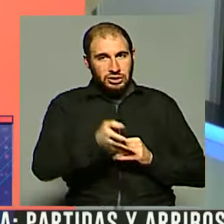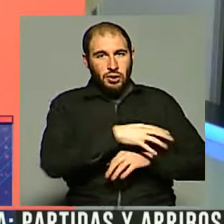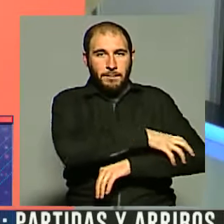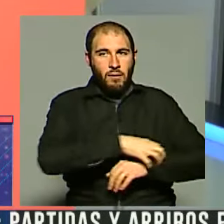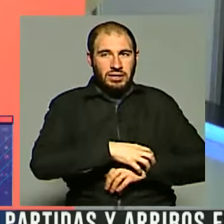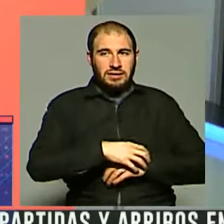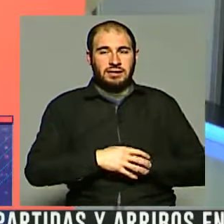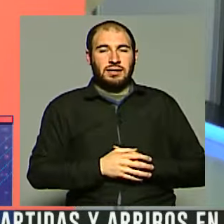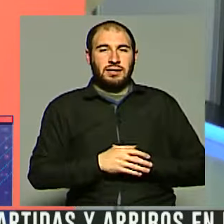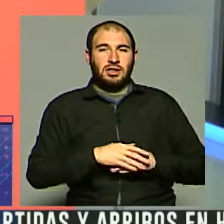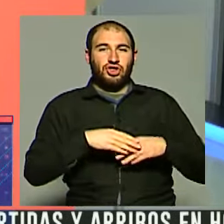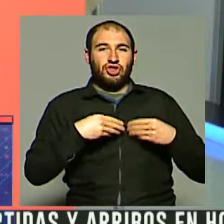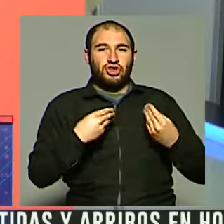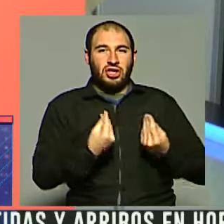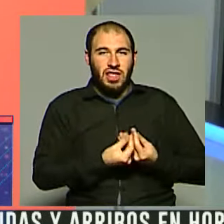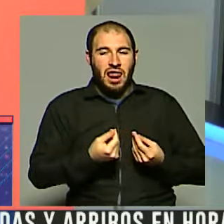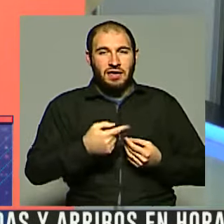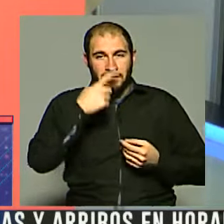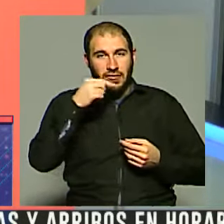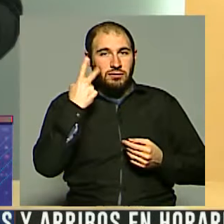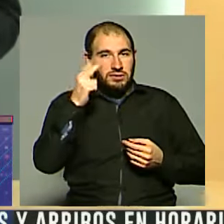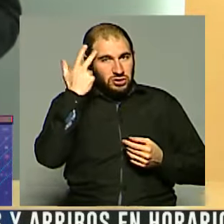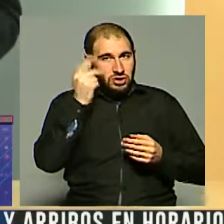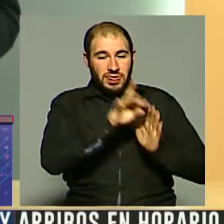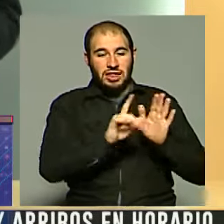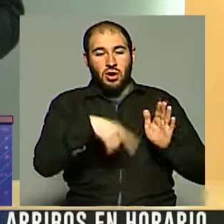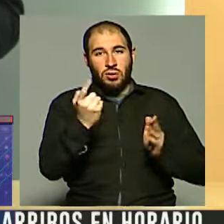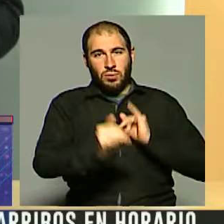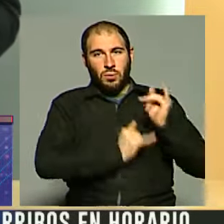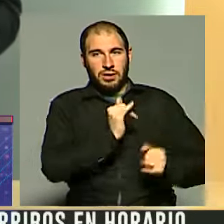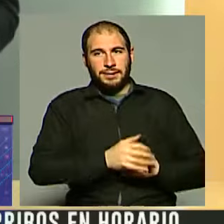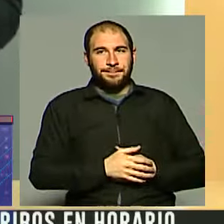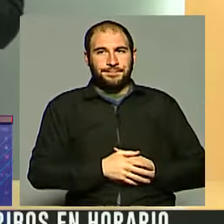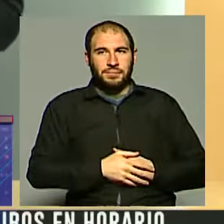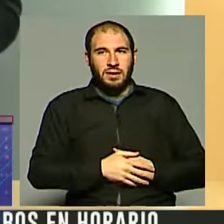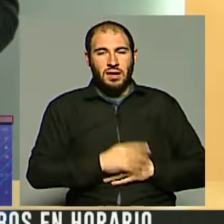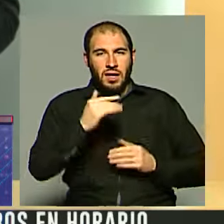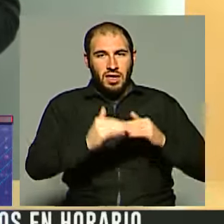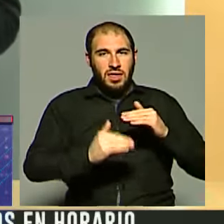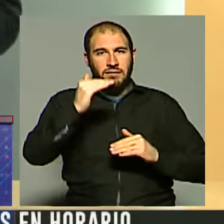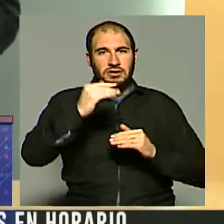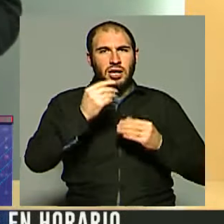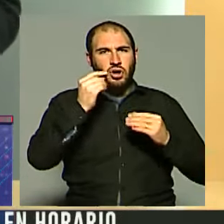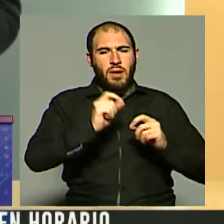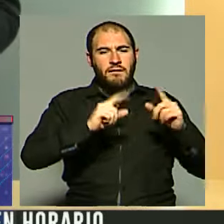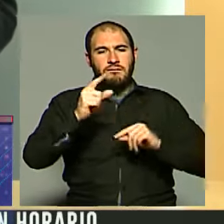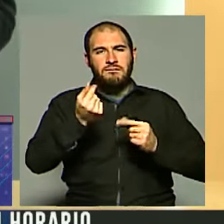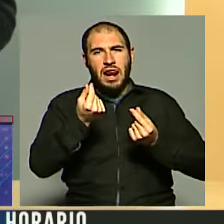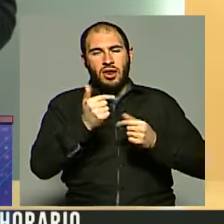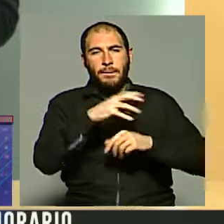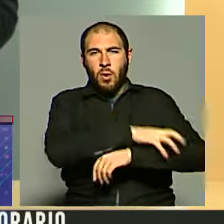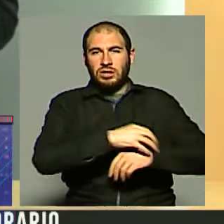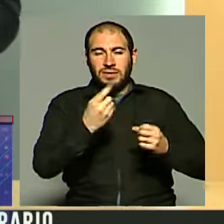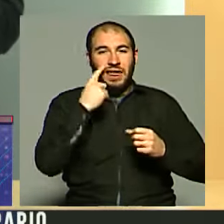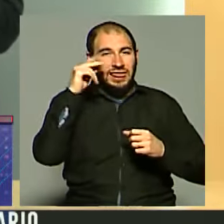pobreza en lo que sería ya al final del 2018. Y el otro dato que dicen ellos es que hay una diferencia en cómo se toman los valores de pobreza teniendo en